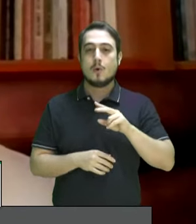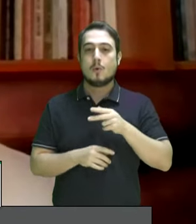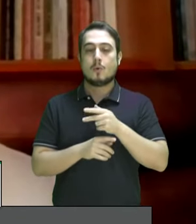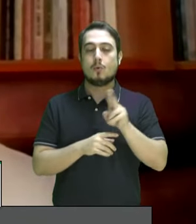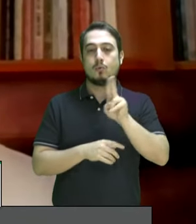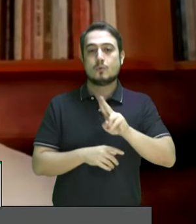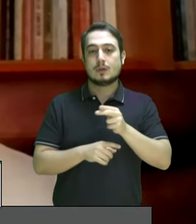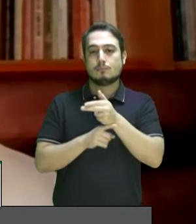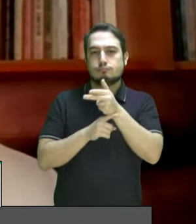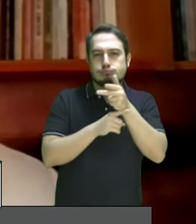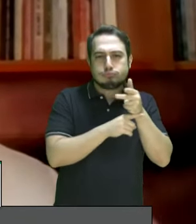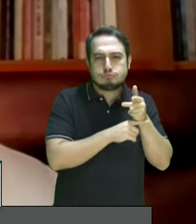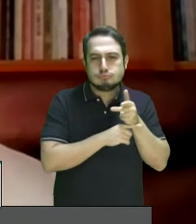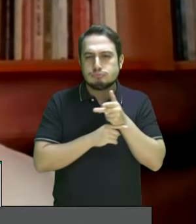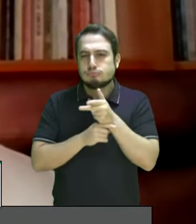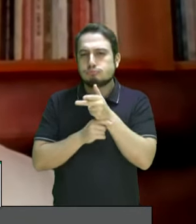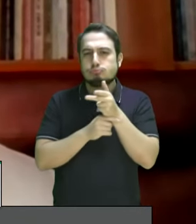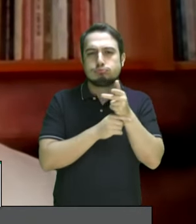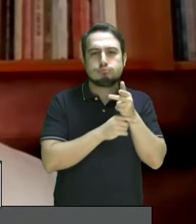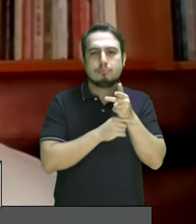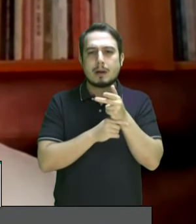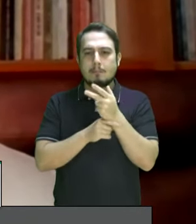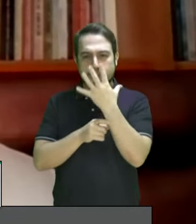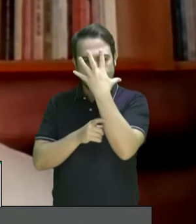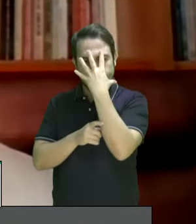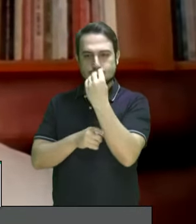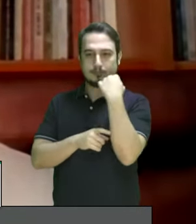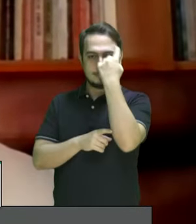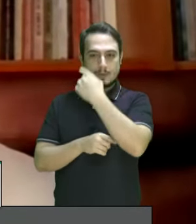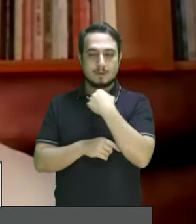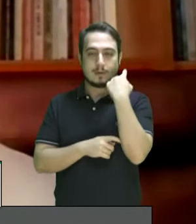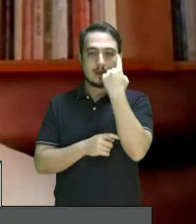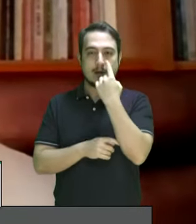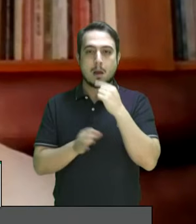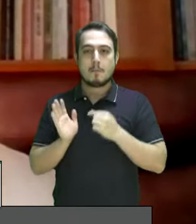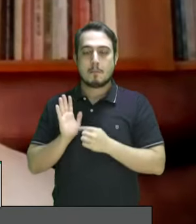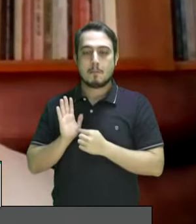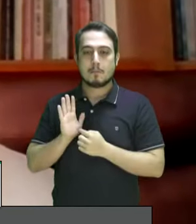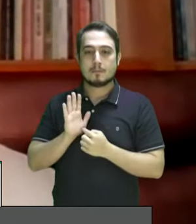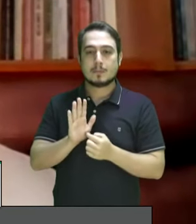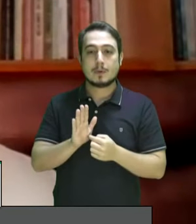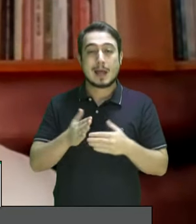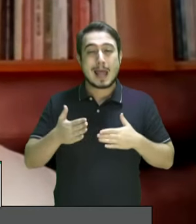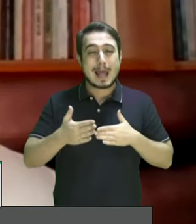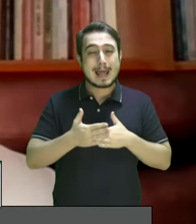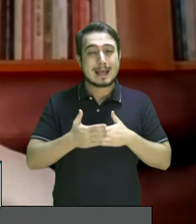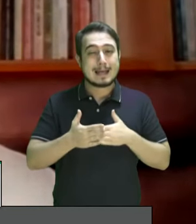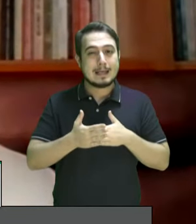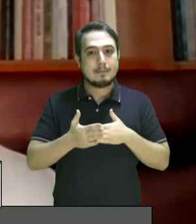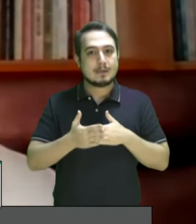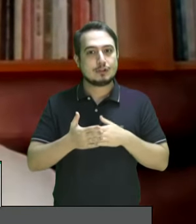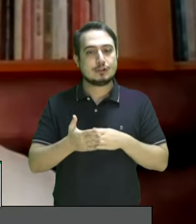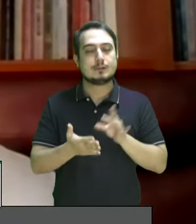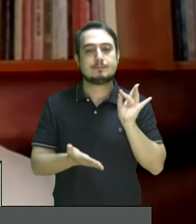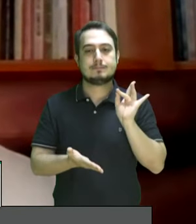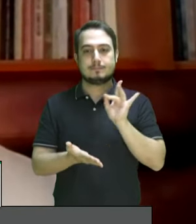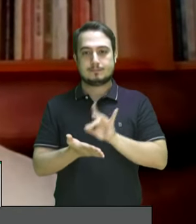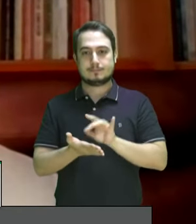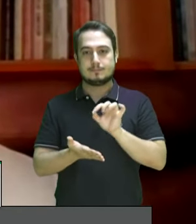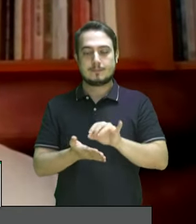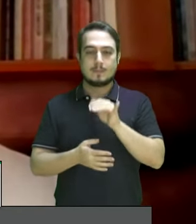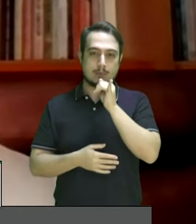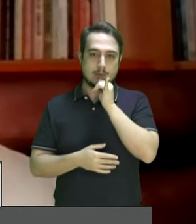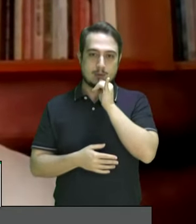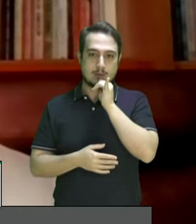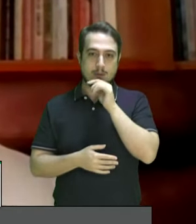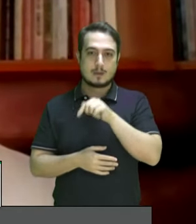ejemplo de identificación facial tienen establecido unos límites muy concretos para colocar un ejemplo